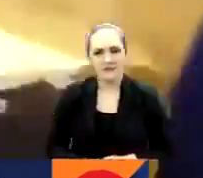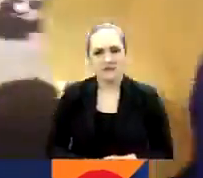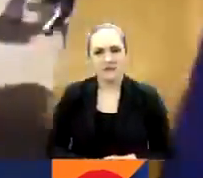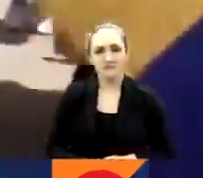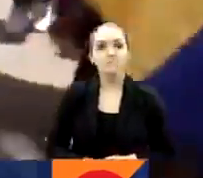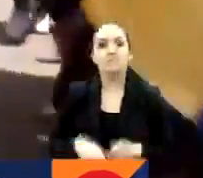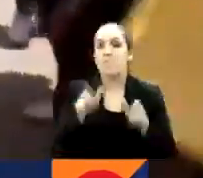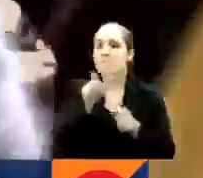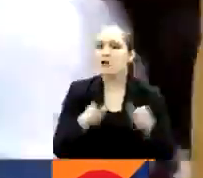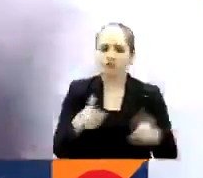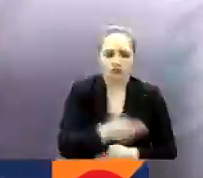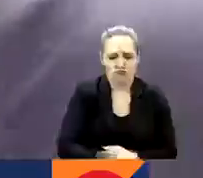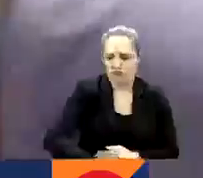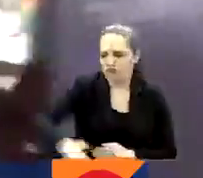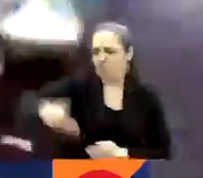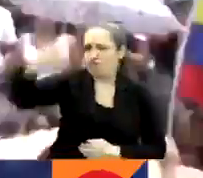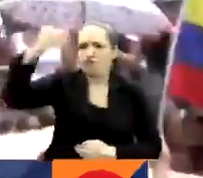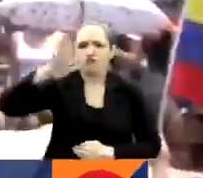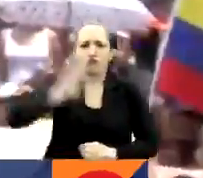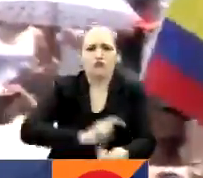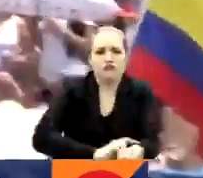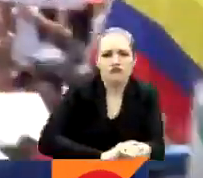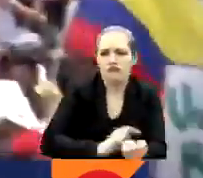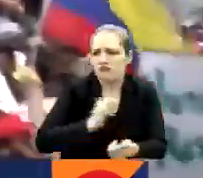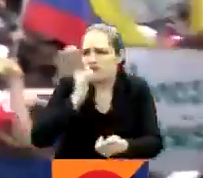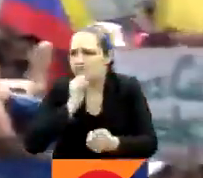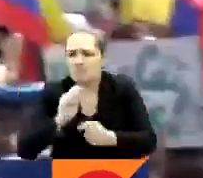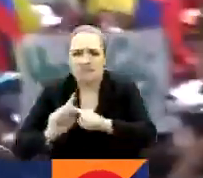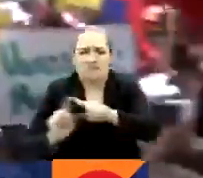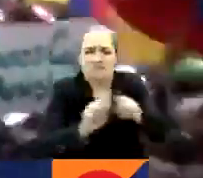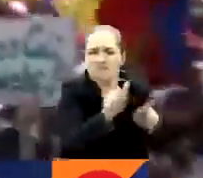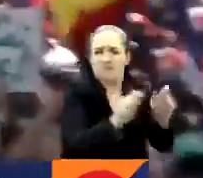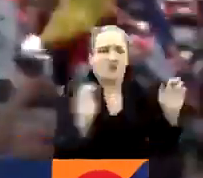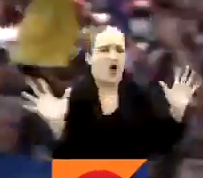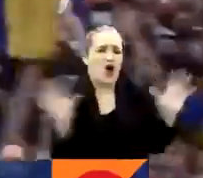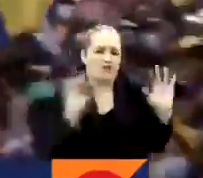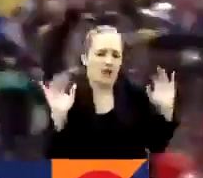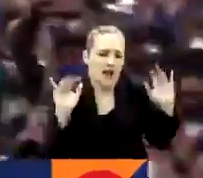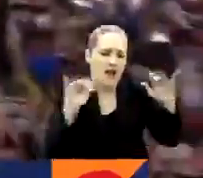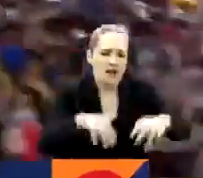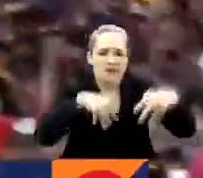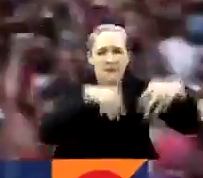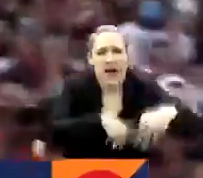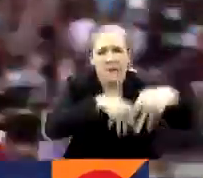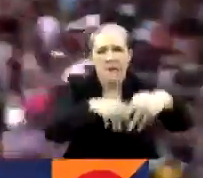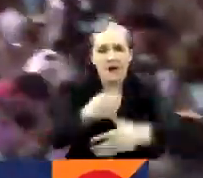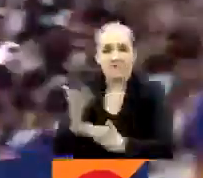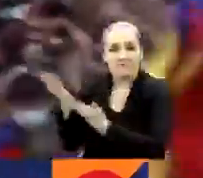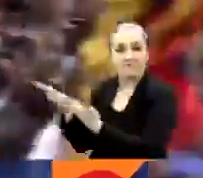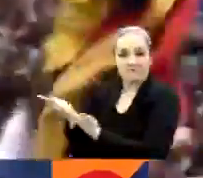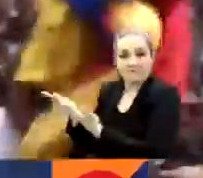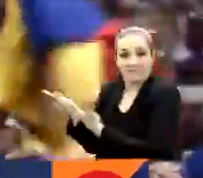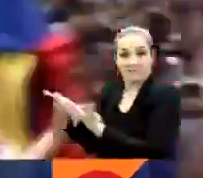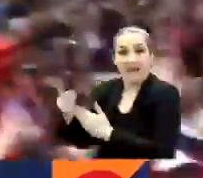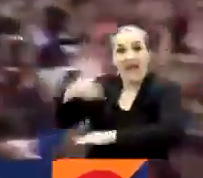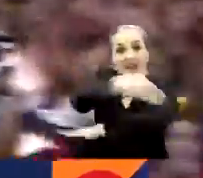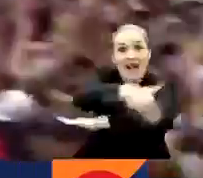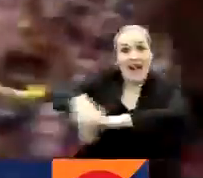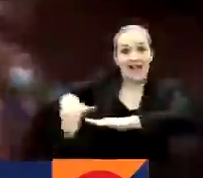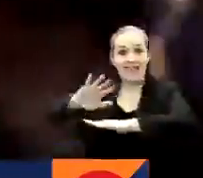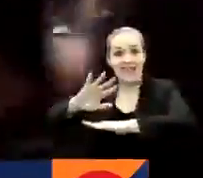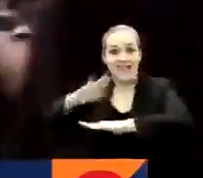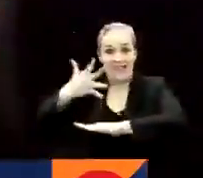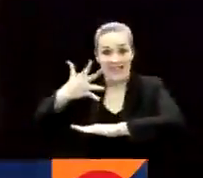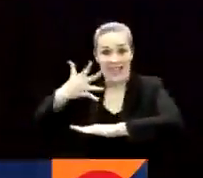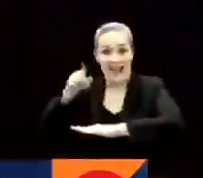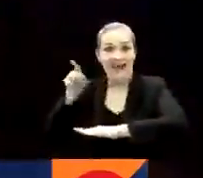Personas de todas las edades, razas y procedencias se unieron a la protesta, a la marcha que llenó la tradicional calle Quinta de Cali de